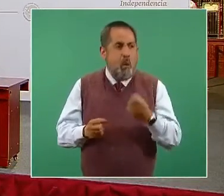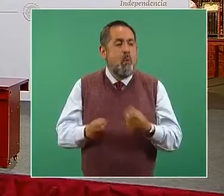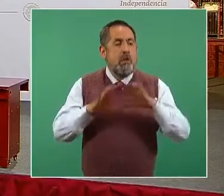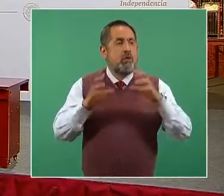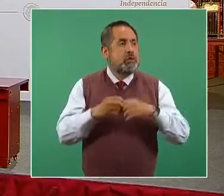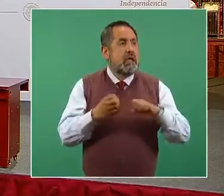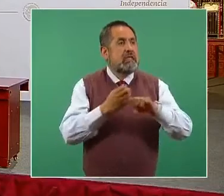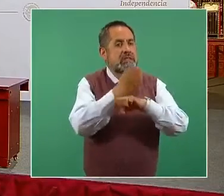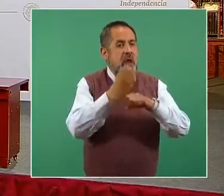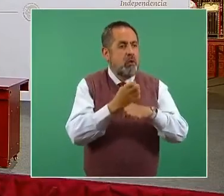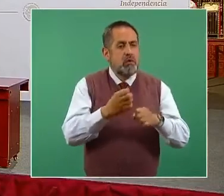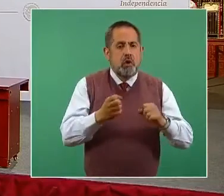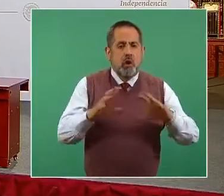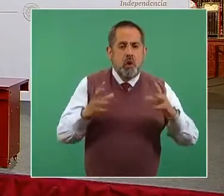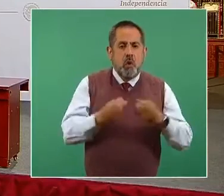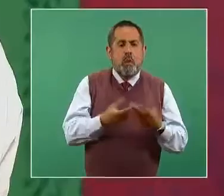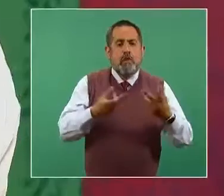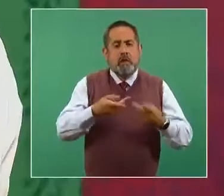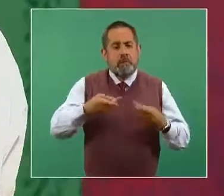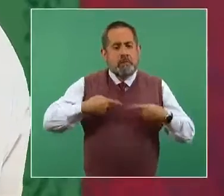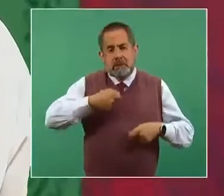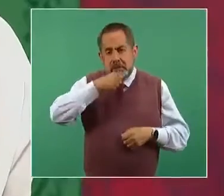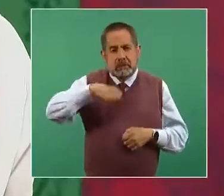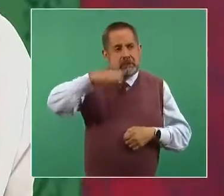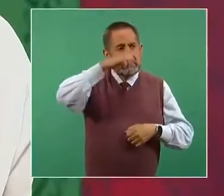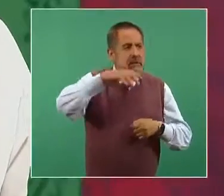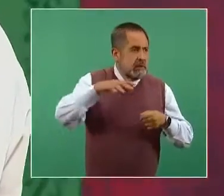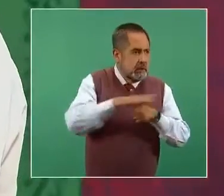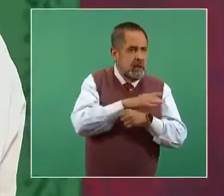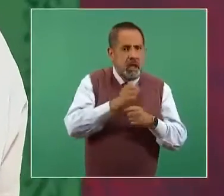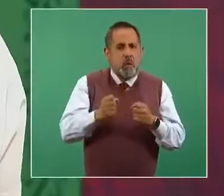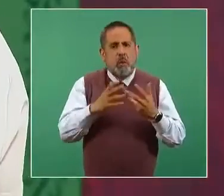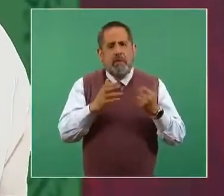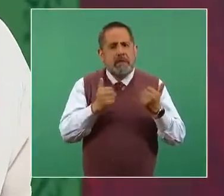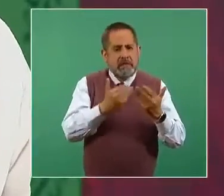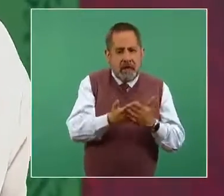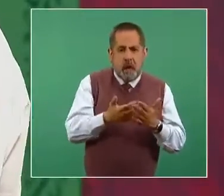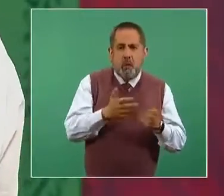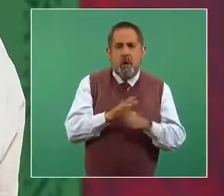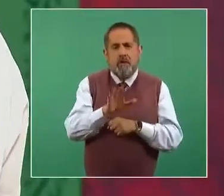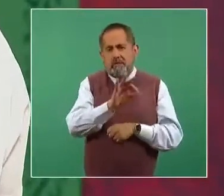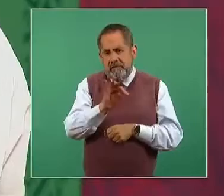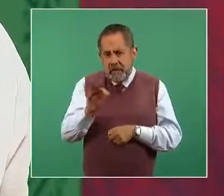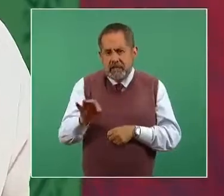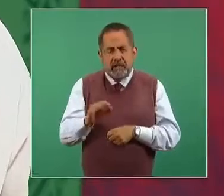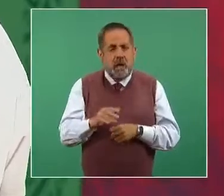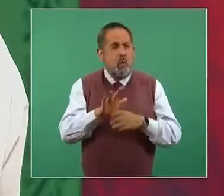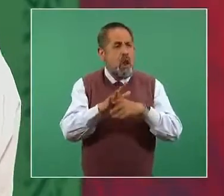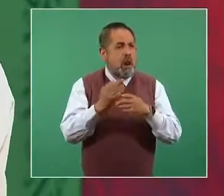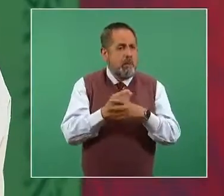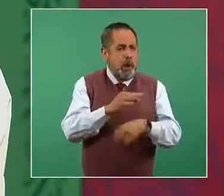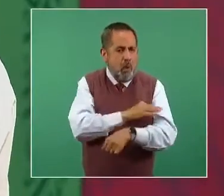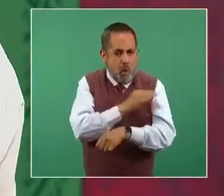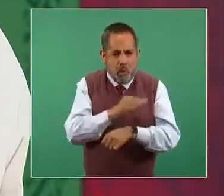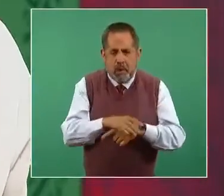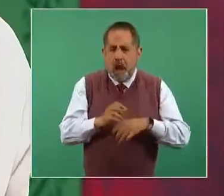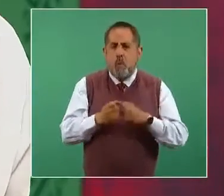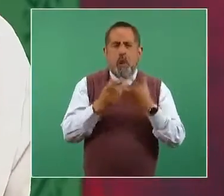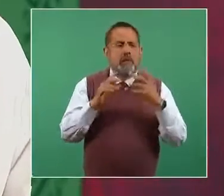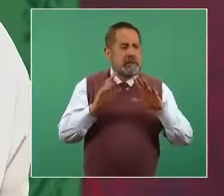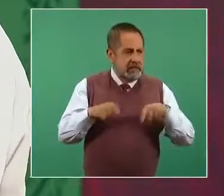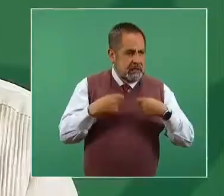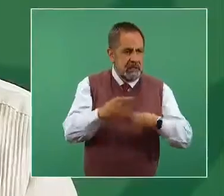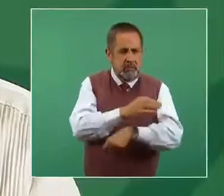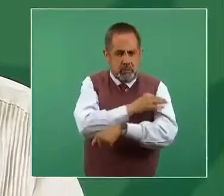los estados. ¿Qué población de adultos mayores tienen? ¿Cuántas vacunas han llegado? ¿En qué fechas llegaron? ¿De qué tipo de vacuna? ¿Cuántas se